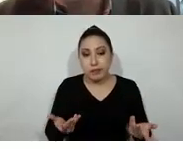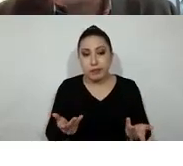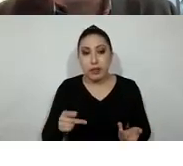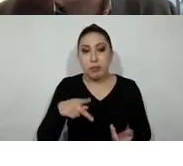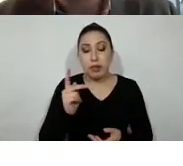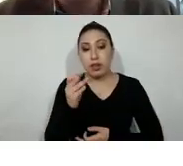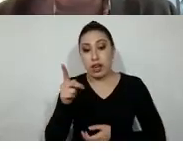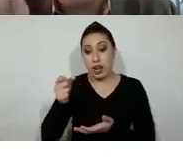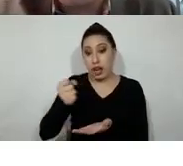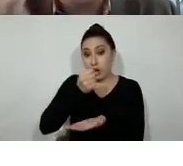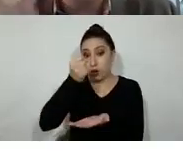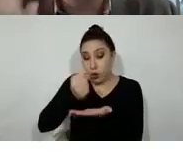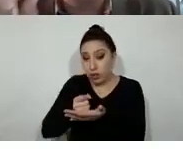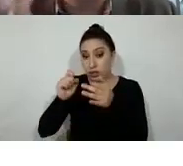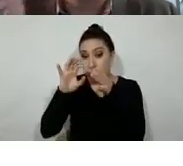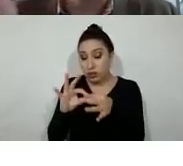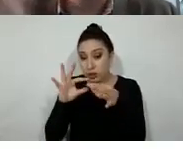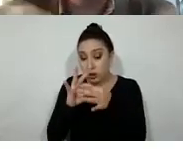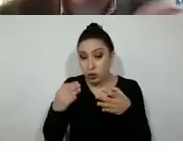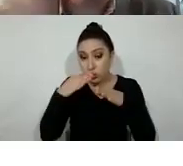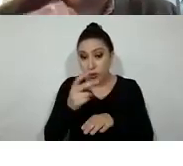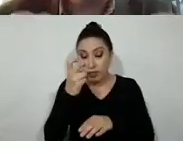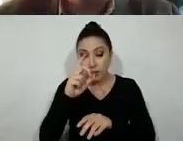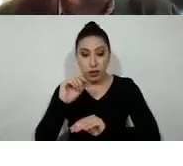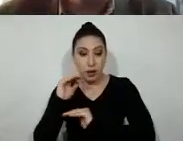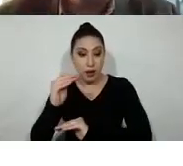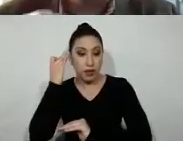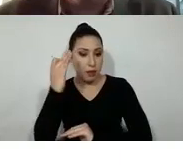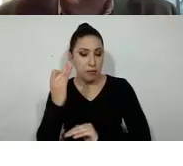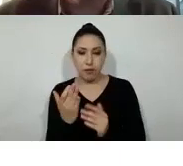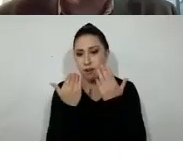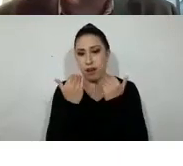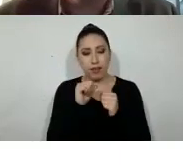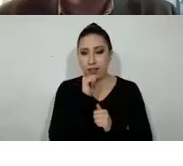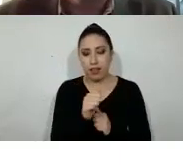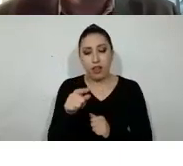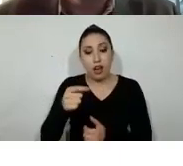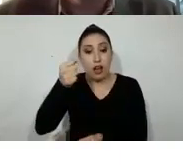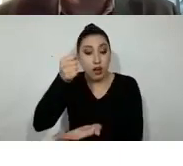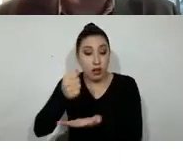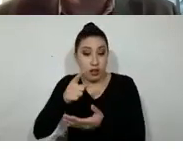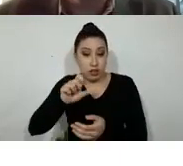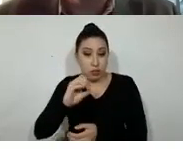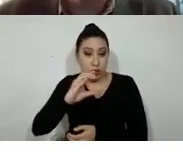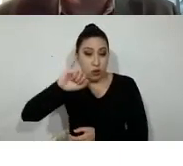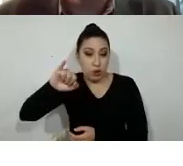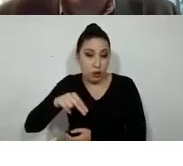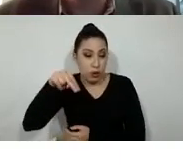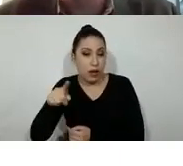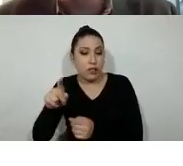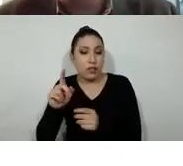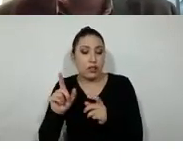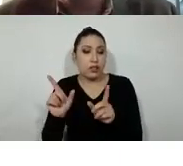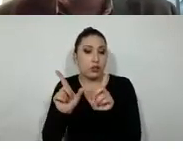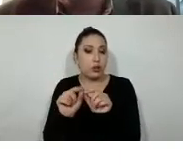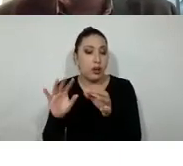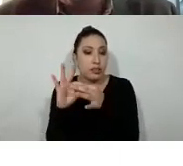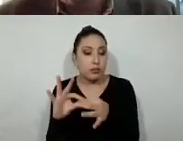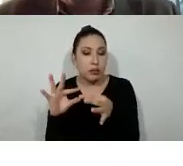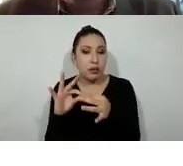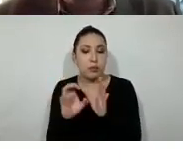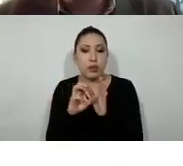Corte se haya pronunciado con un tiempo, o sea, no dice el tiempo la Corte solo dice en un criterio, por ejemplo,